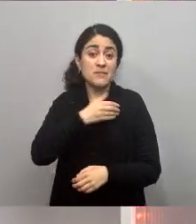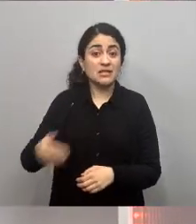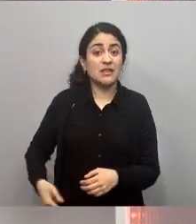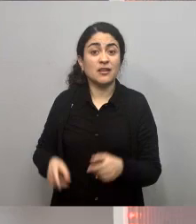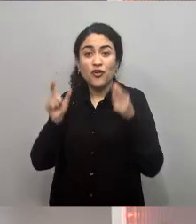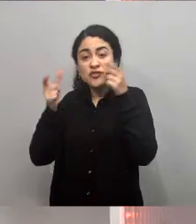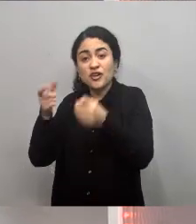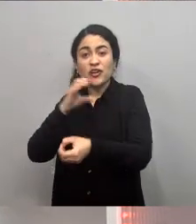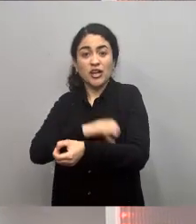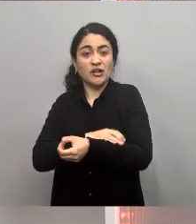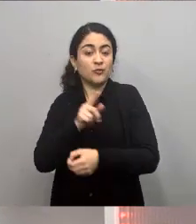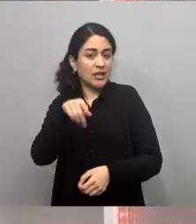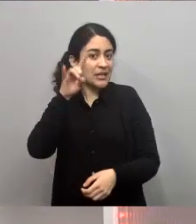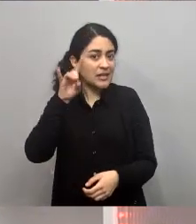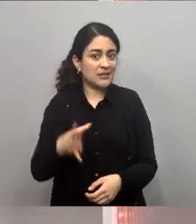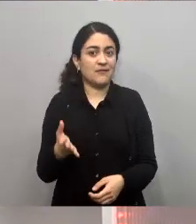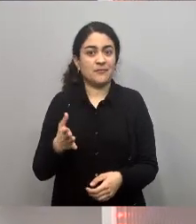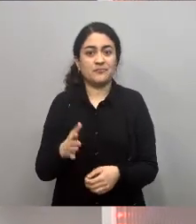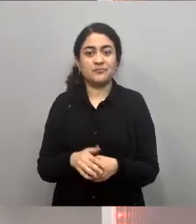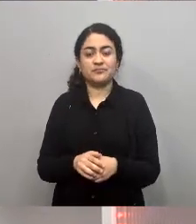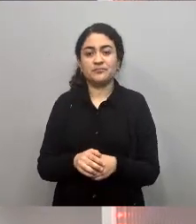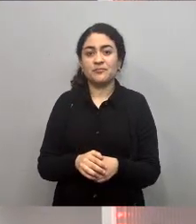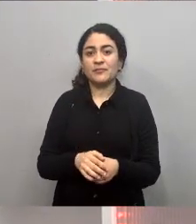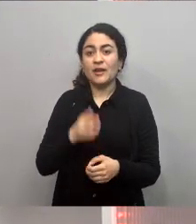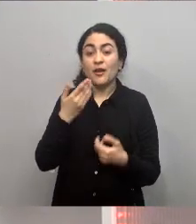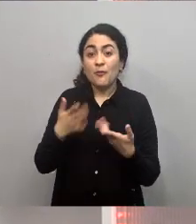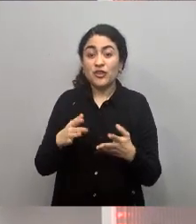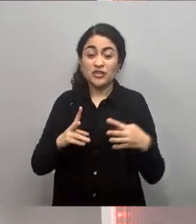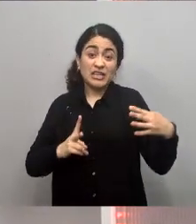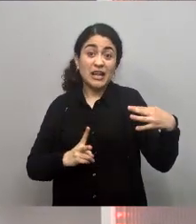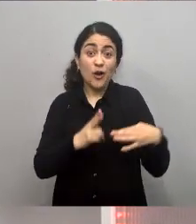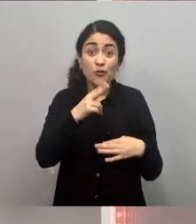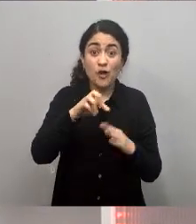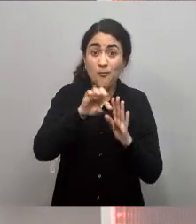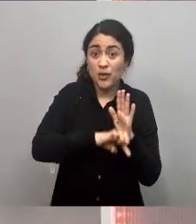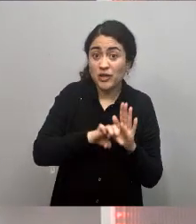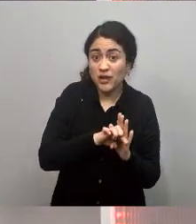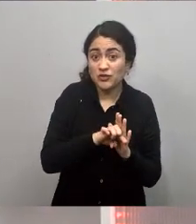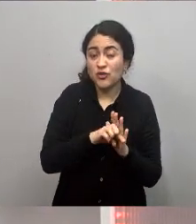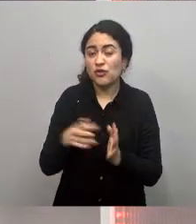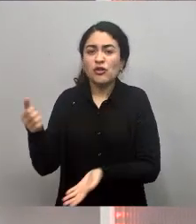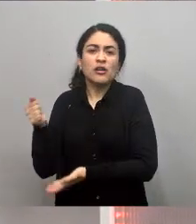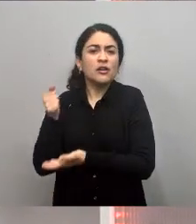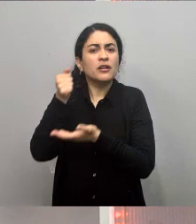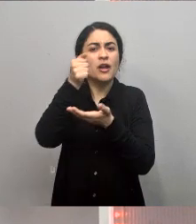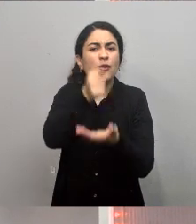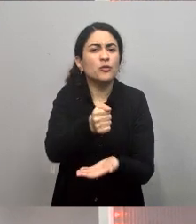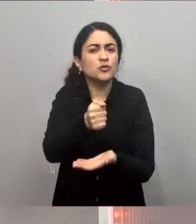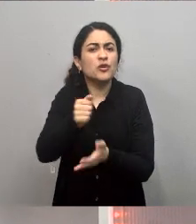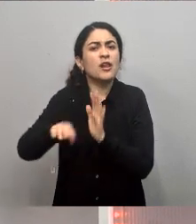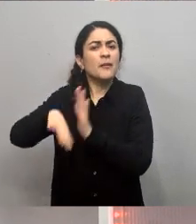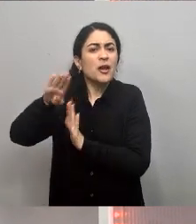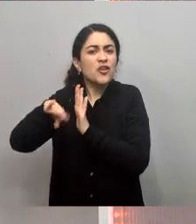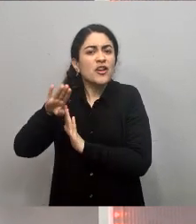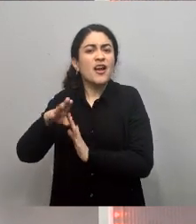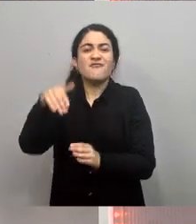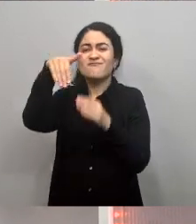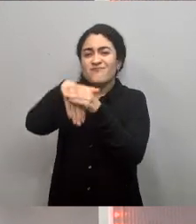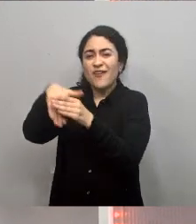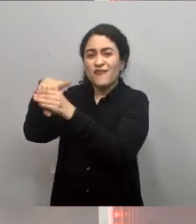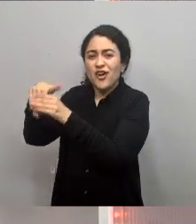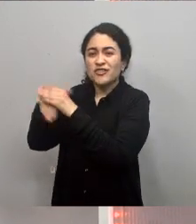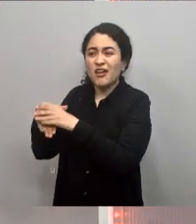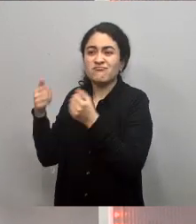así que ya lo sabe. Cuando de repente se inaugura algún proyecto, los recursos en su gran mayoría son votados y son adjudicados